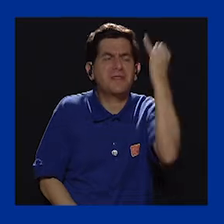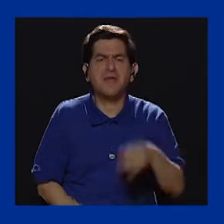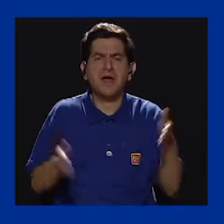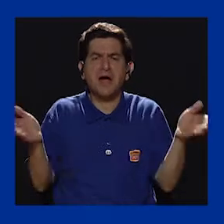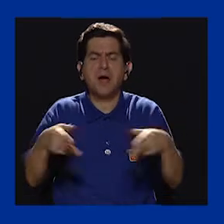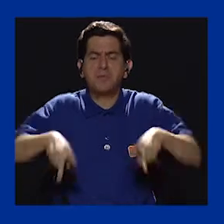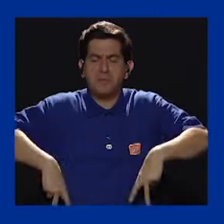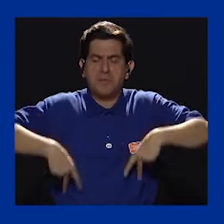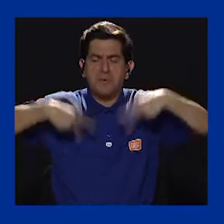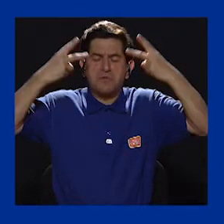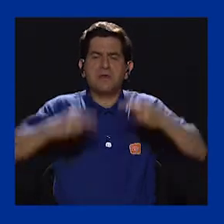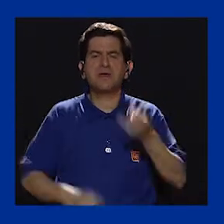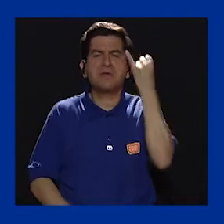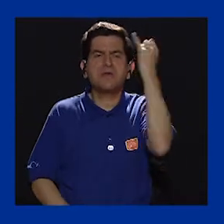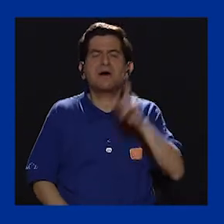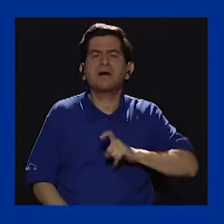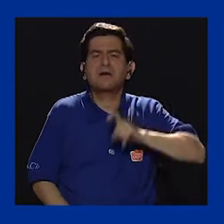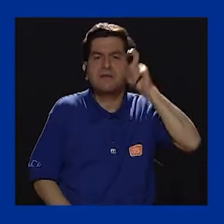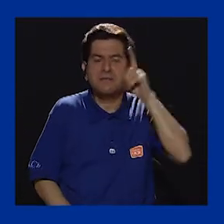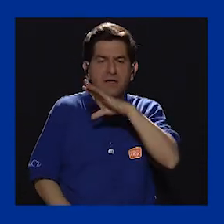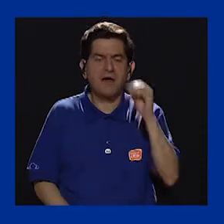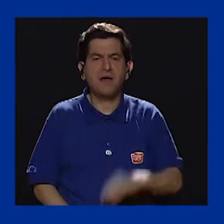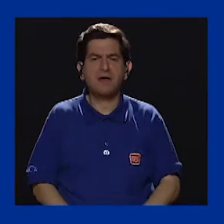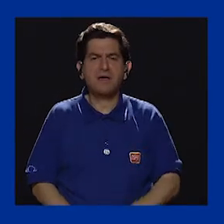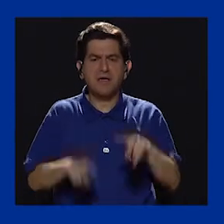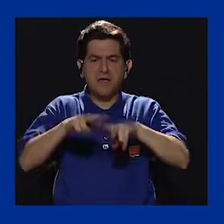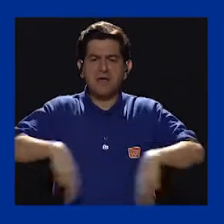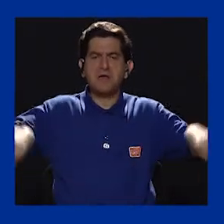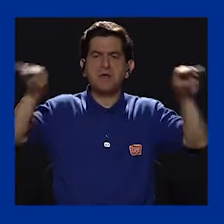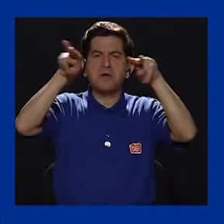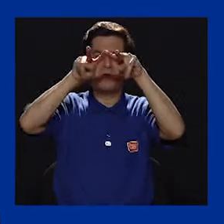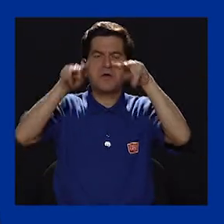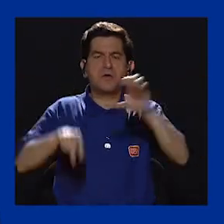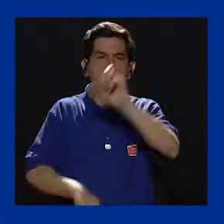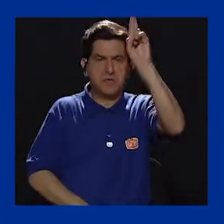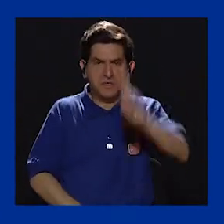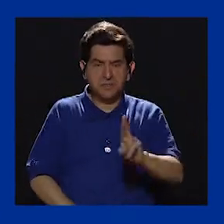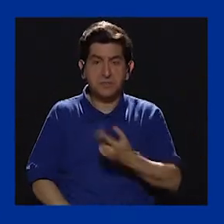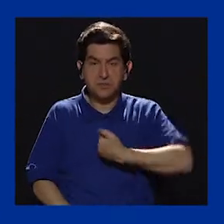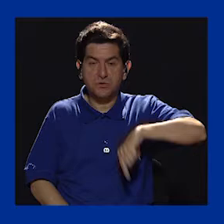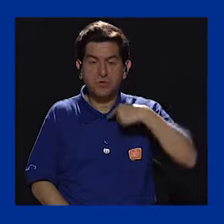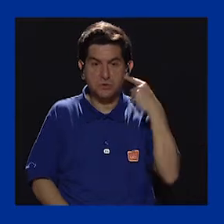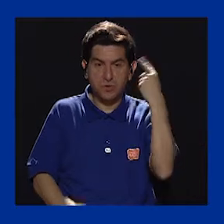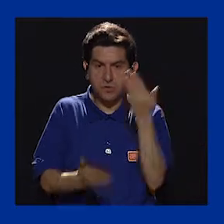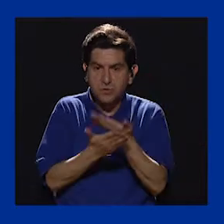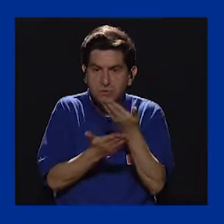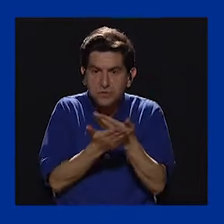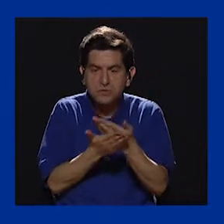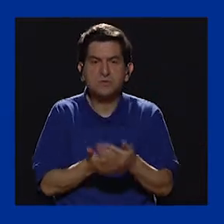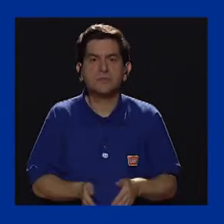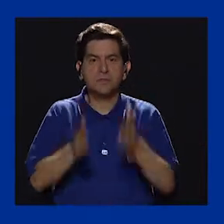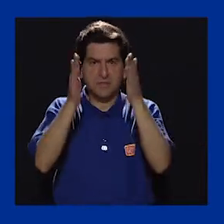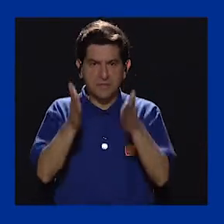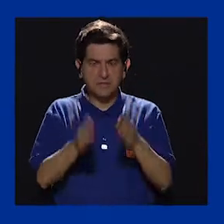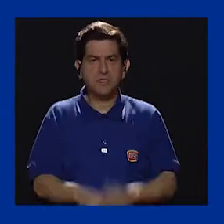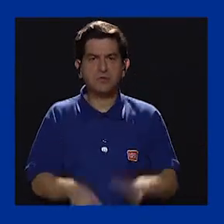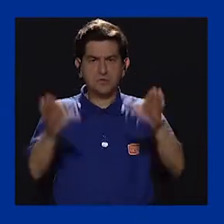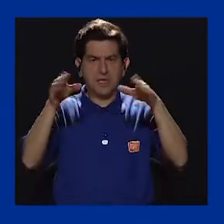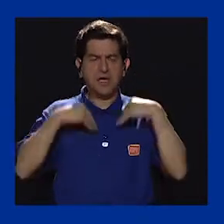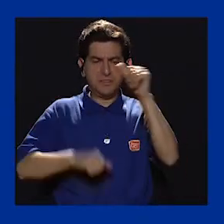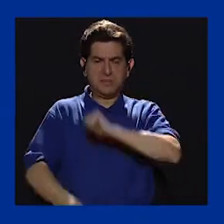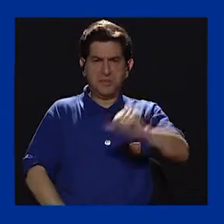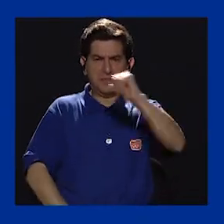provida, ideología de género y valores costarricenses. Hemos sido testigos de cómo, asumiendo una